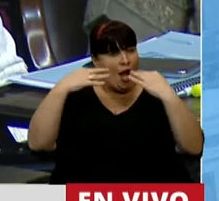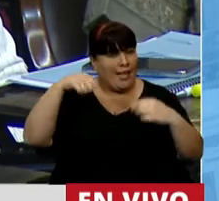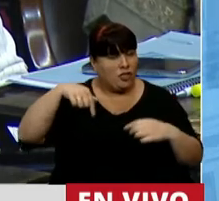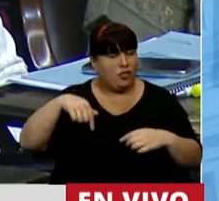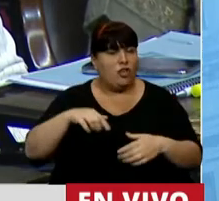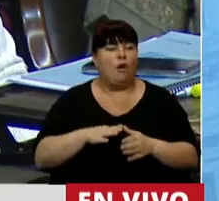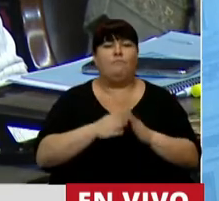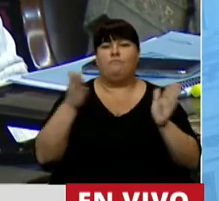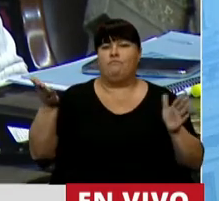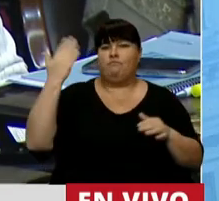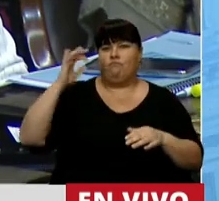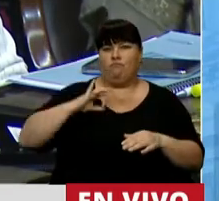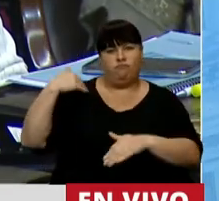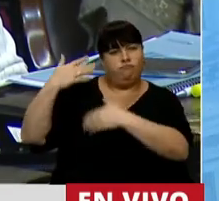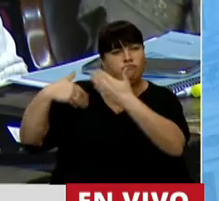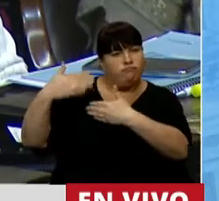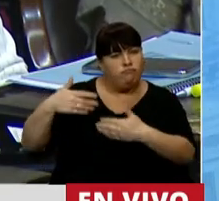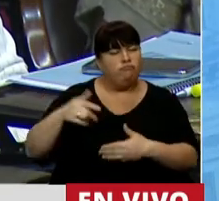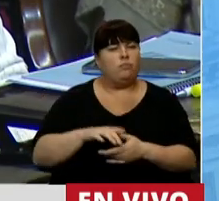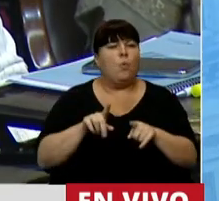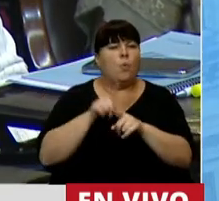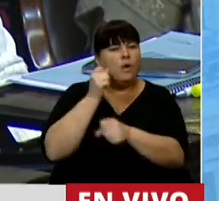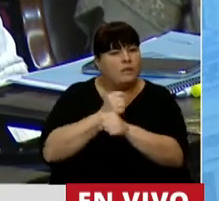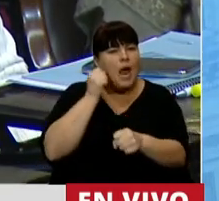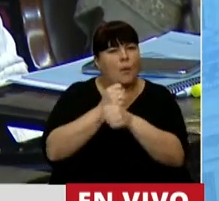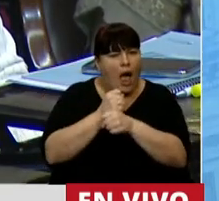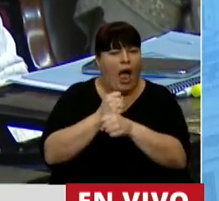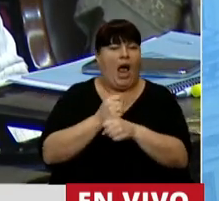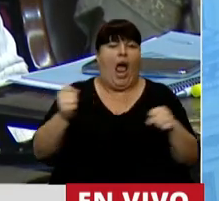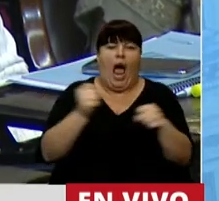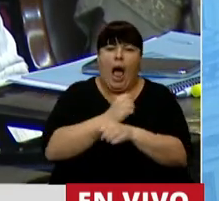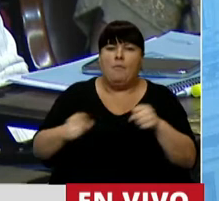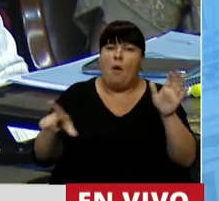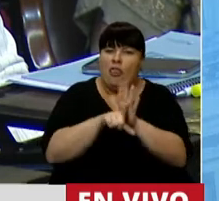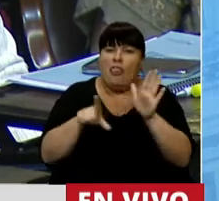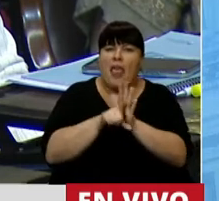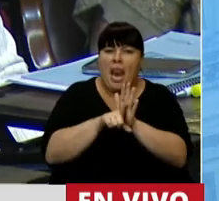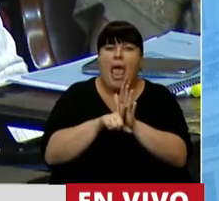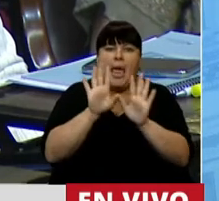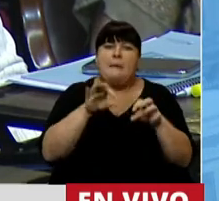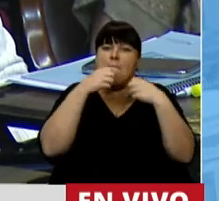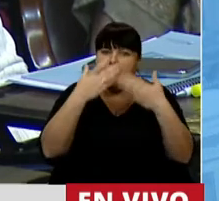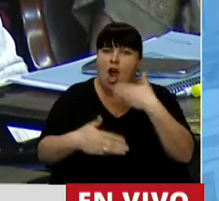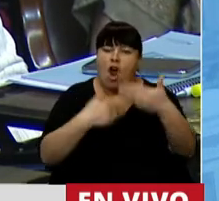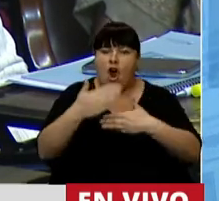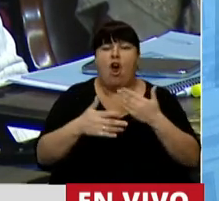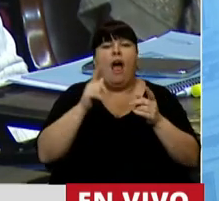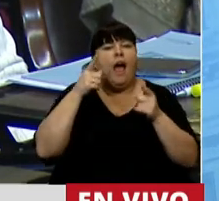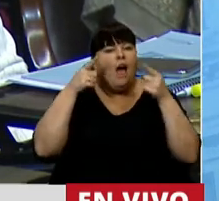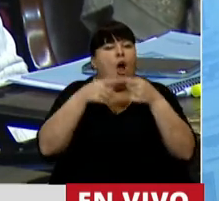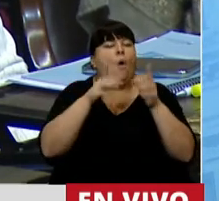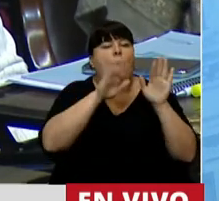durante los últimos años ha venido trabajando y ha venido sancionando leyes que han sido reparadoras y han tenido un